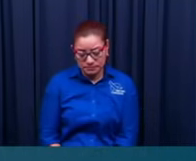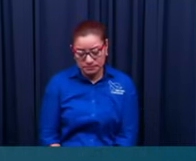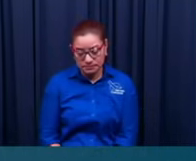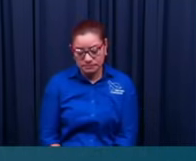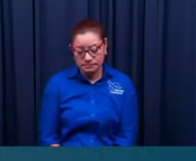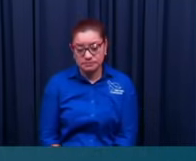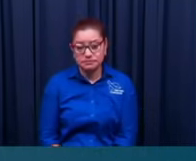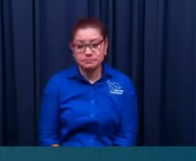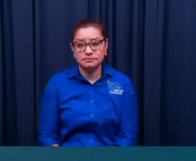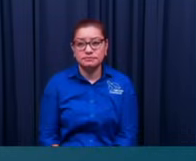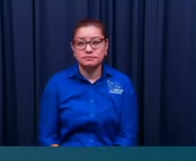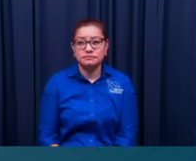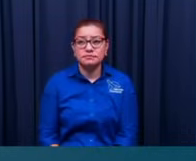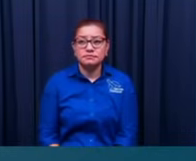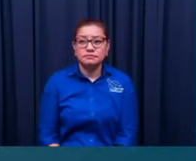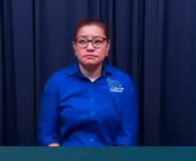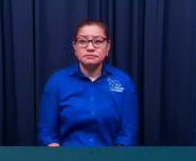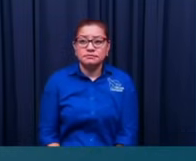Dice: